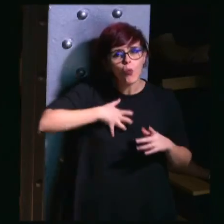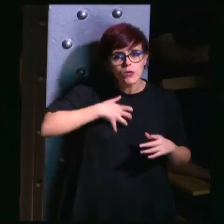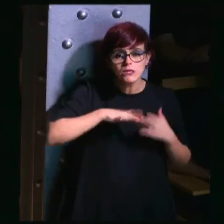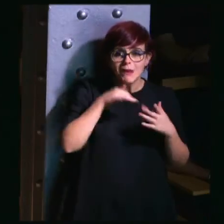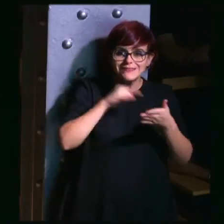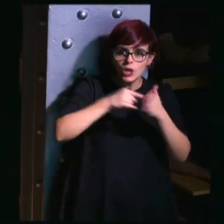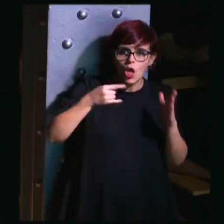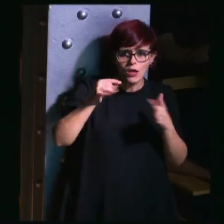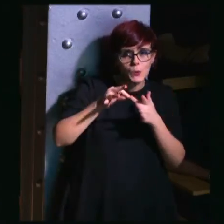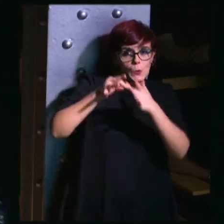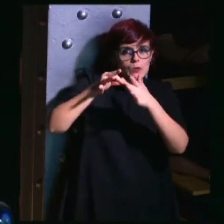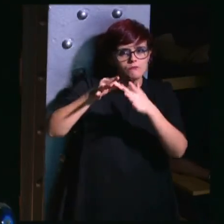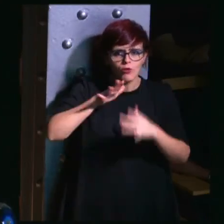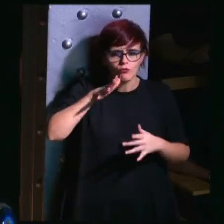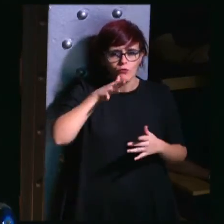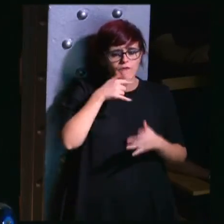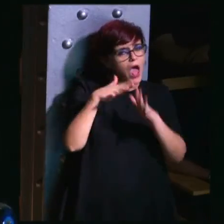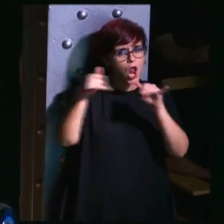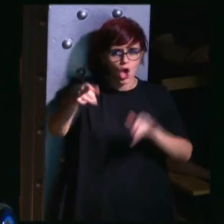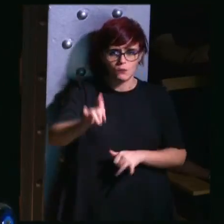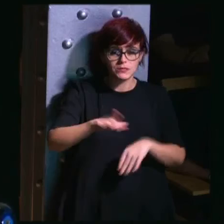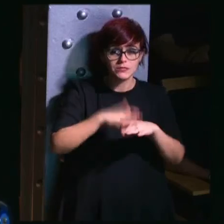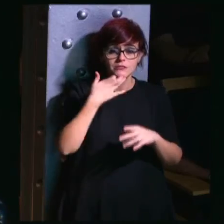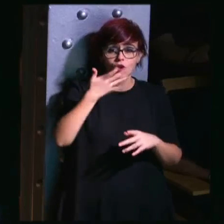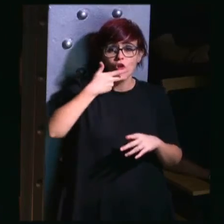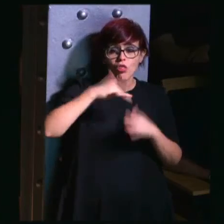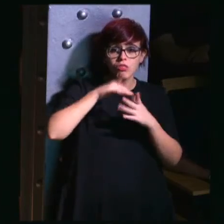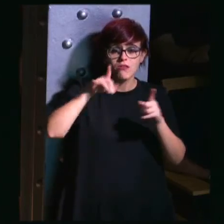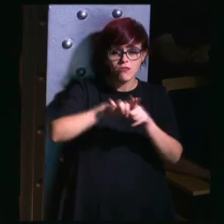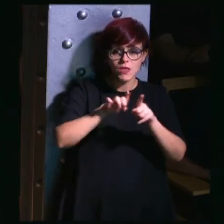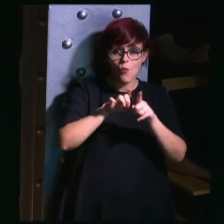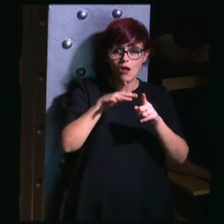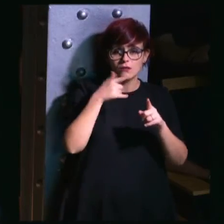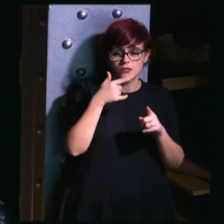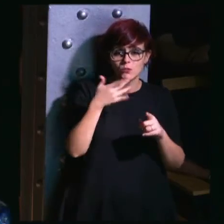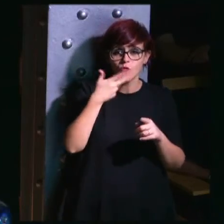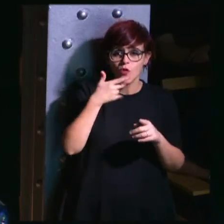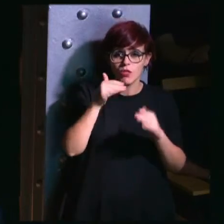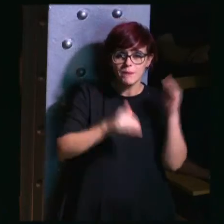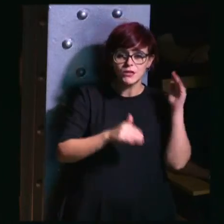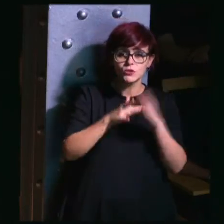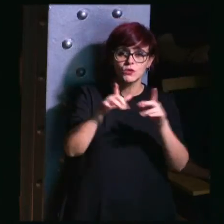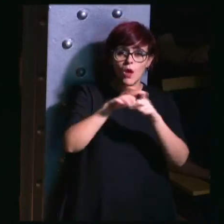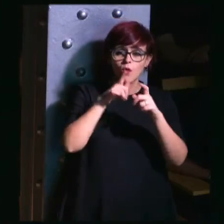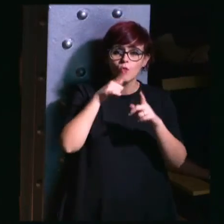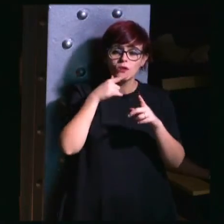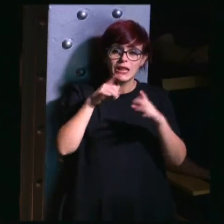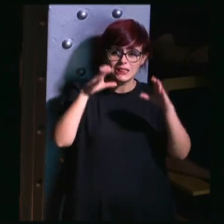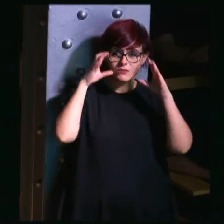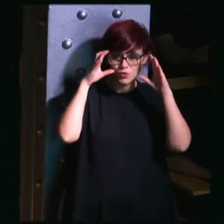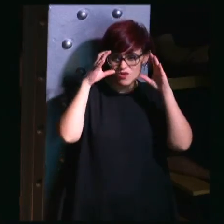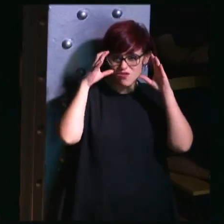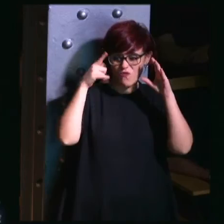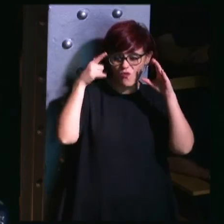yo creo que no. Creo que si conocéis dispositivos hápticos, supongo que os sonará un poquito menos, ¿vale? Pero un dispositivo háptico con el que se